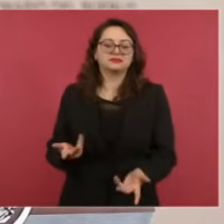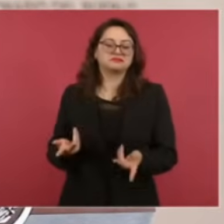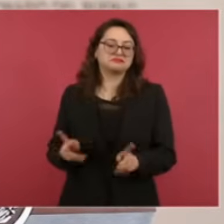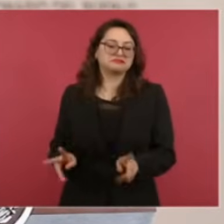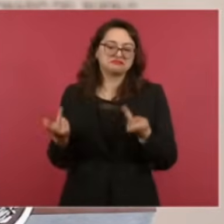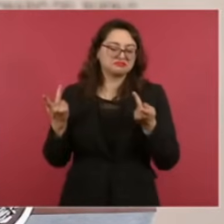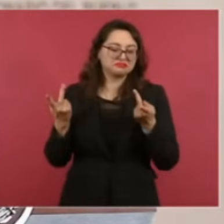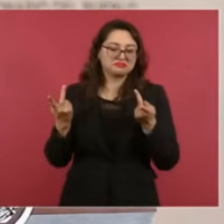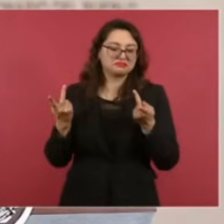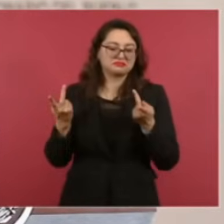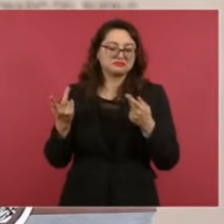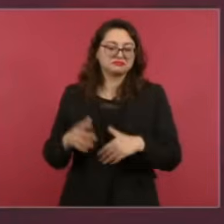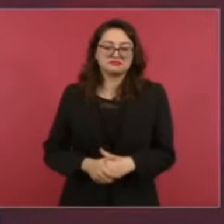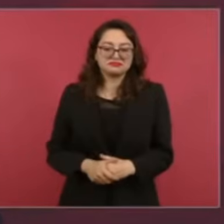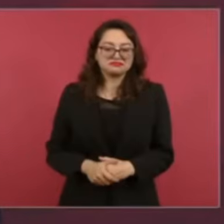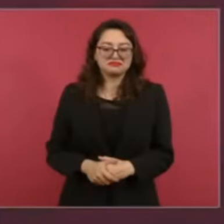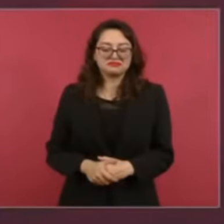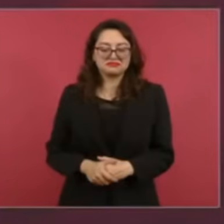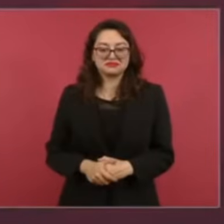Ese era